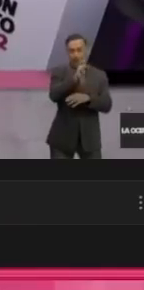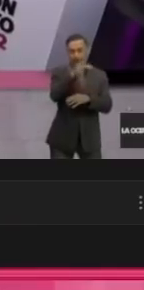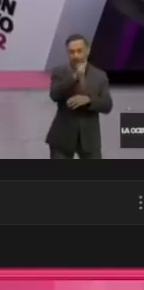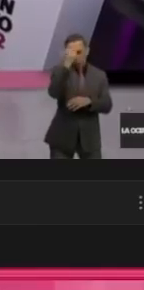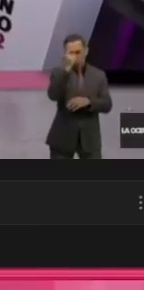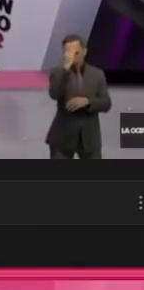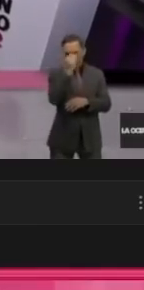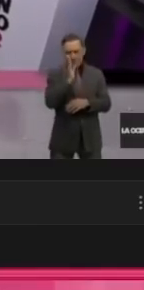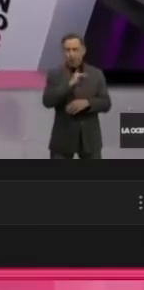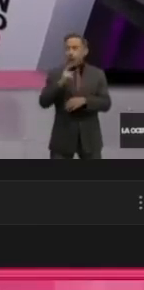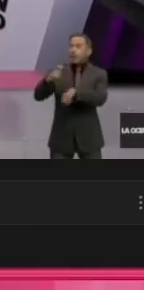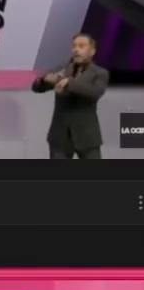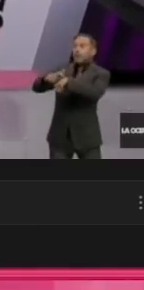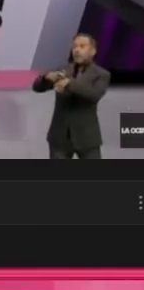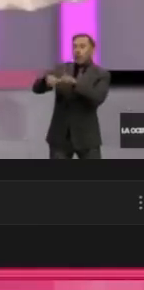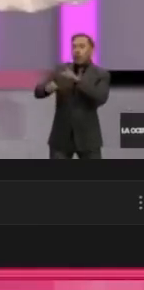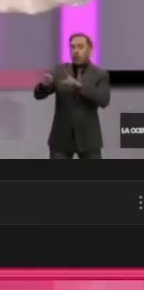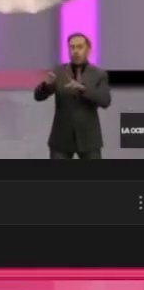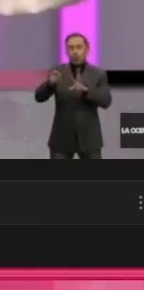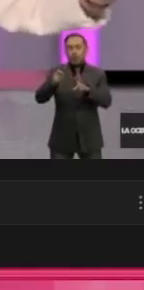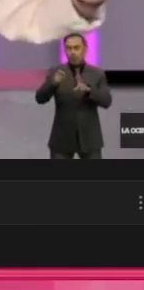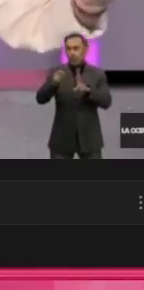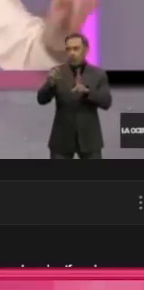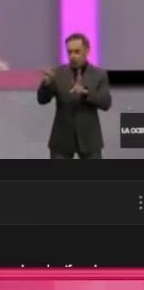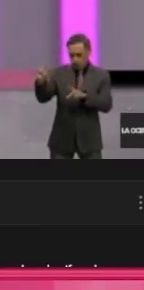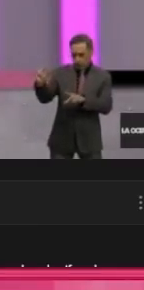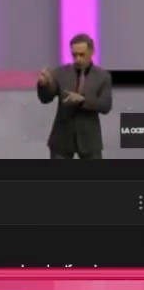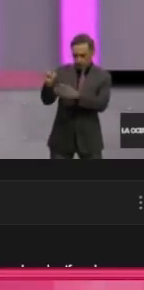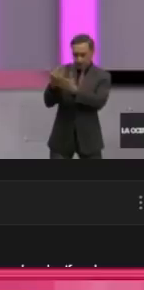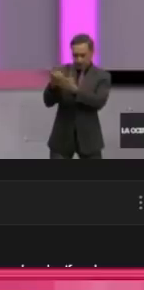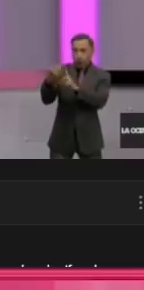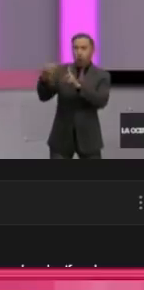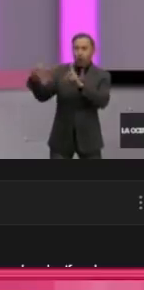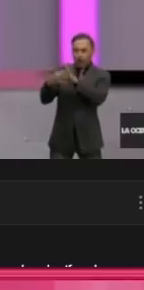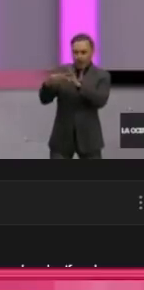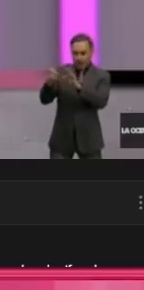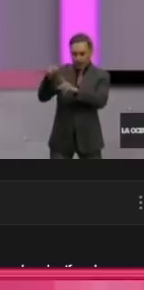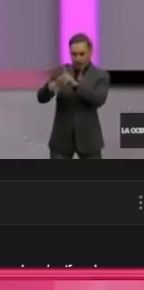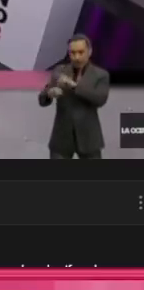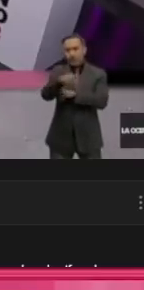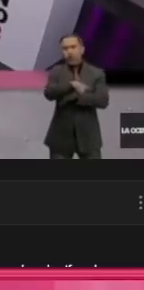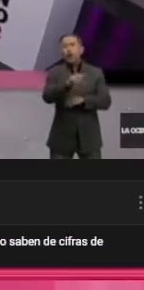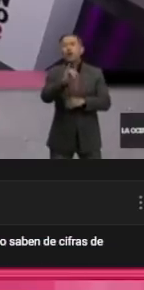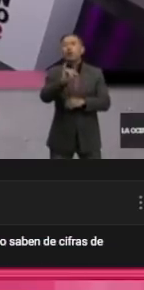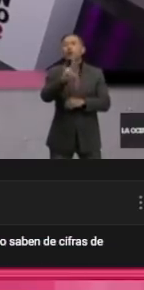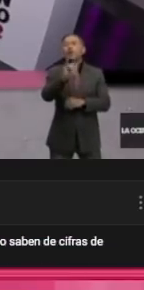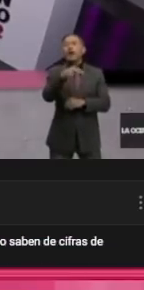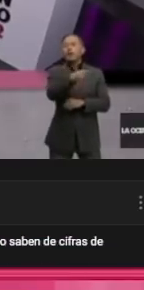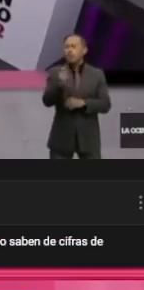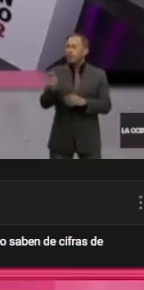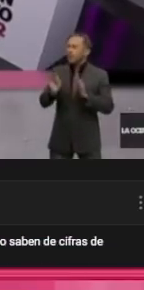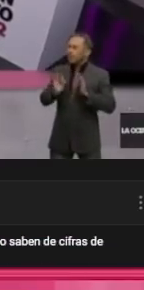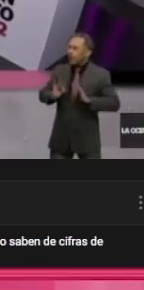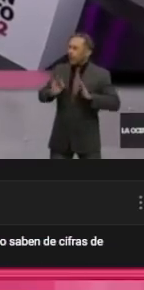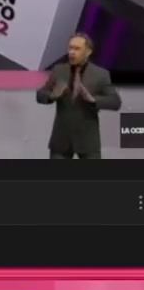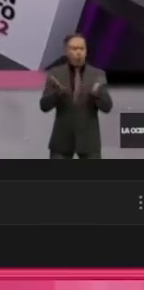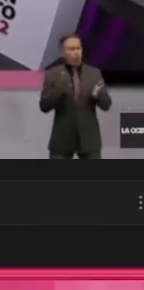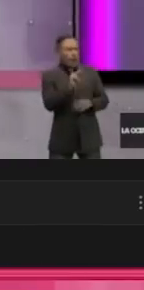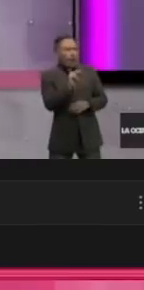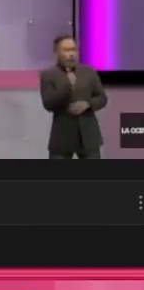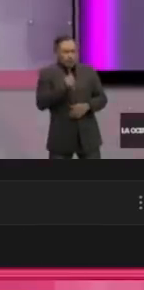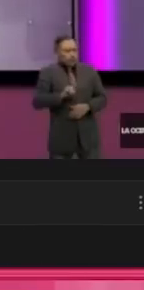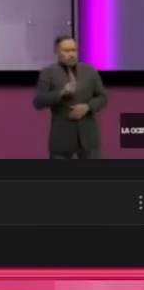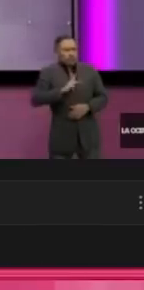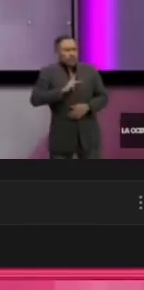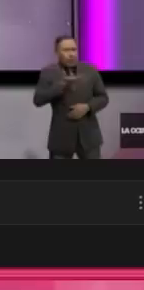Gilberto, por cierto, Gilberto, yo no entiendo por qué Peña Nieto no lo metió a la cárcel. Sí. Ahorita continúa, claro. Te dio la palabra, Julián. Tranquilo, Gilberto, estamos en un debate.